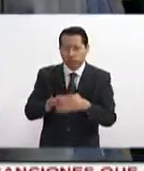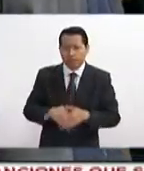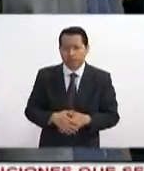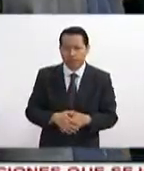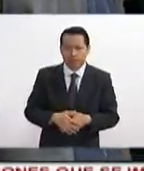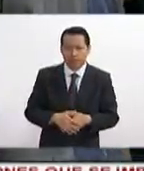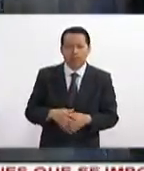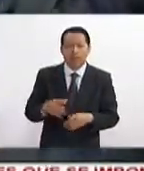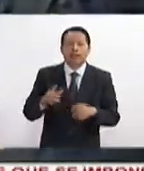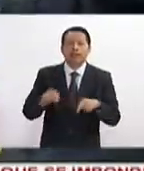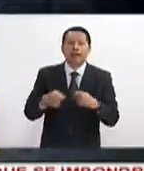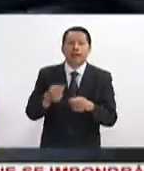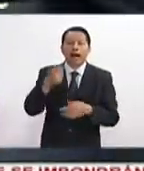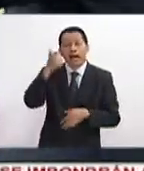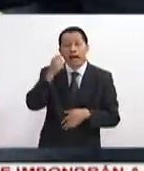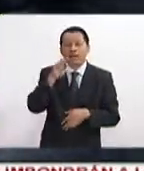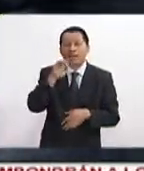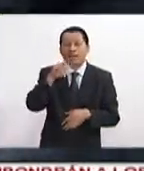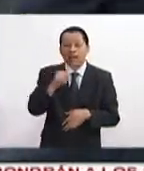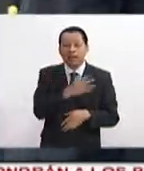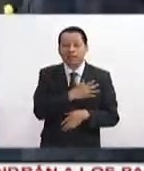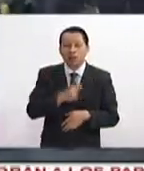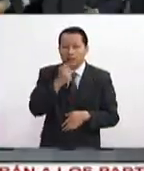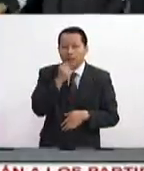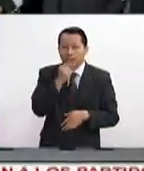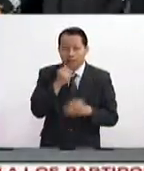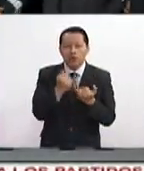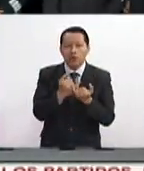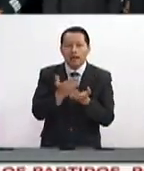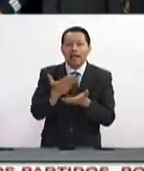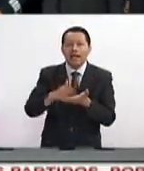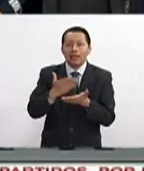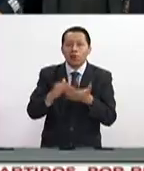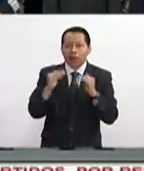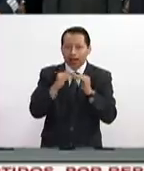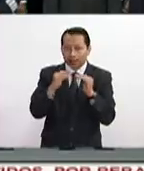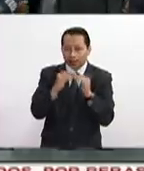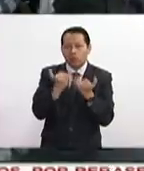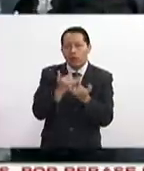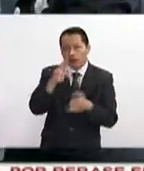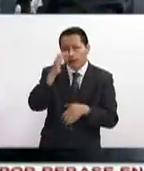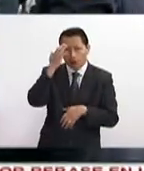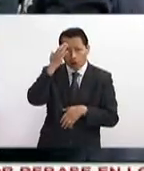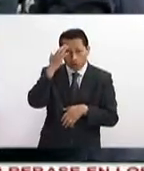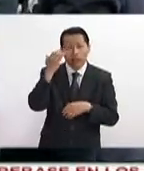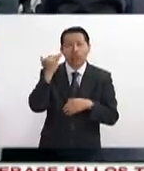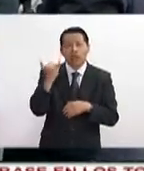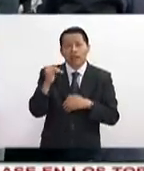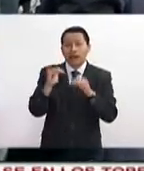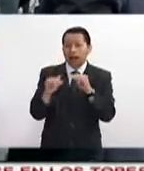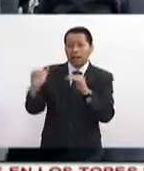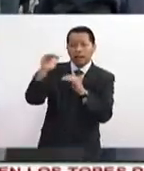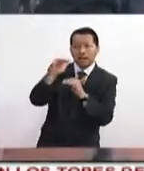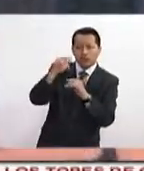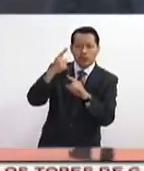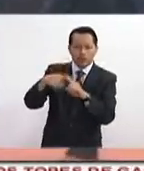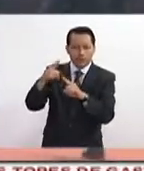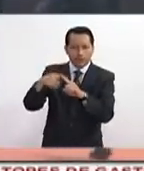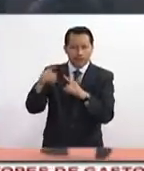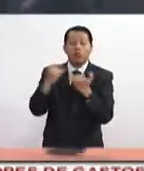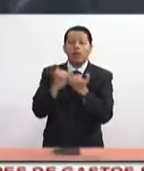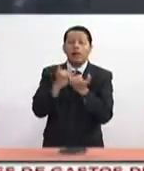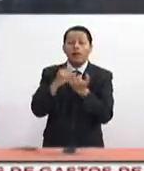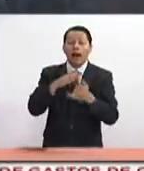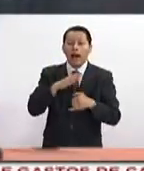se entregaron becas para hijos de policías, créditos de vivienda, reconocimientos y ascensos. Además, se realizó